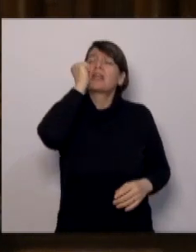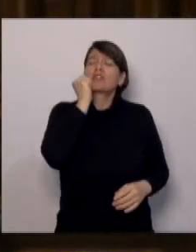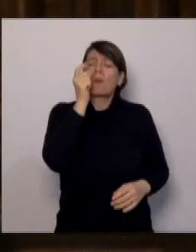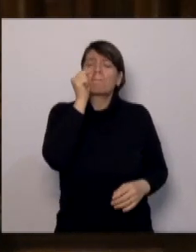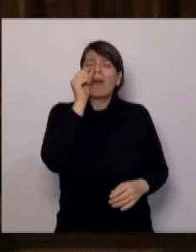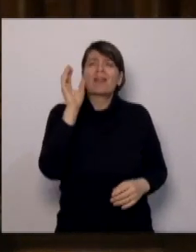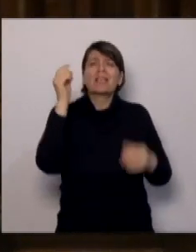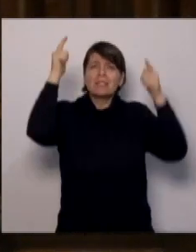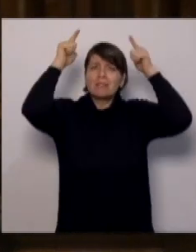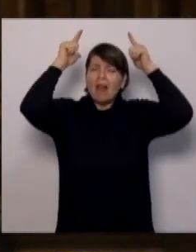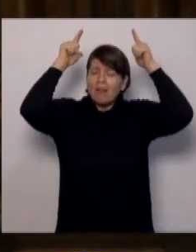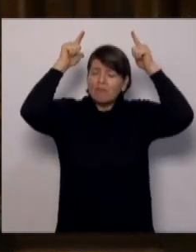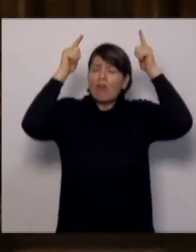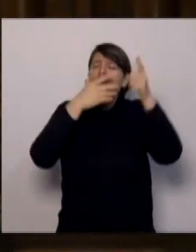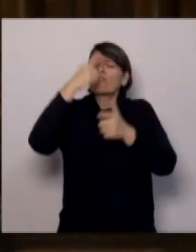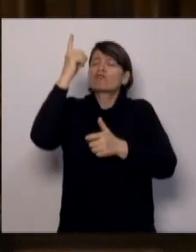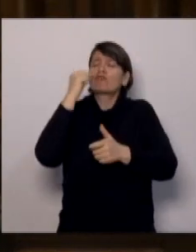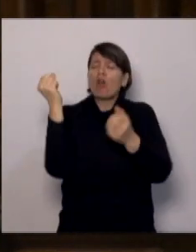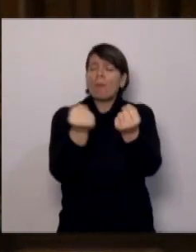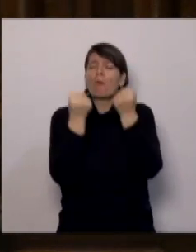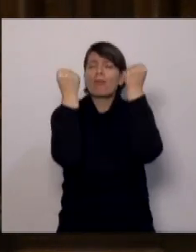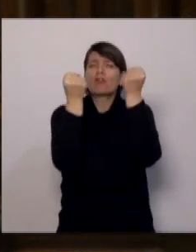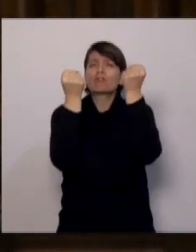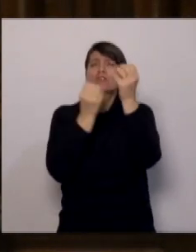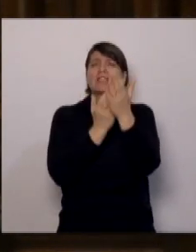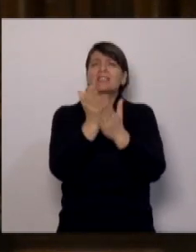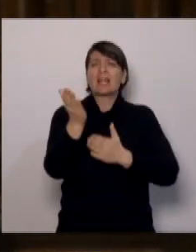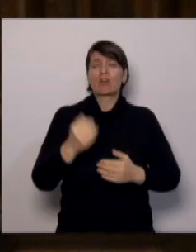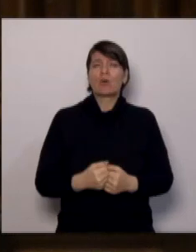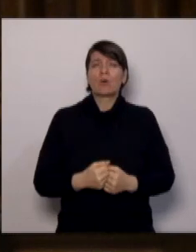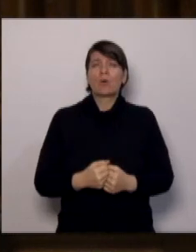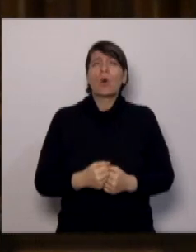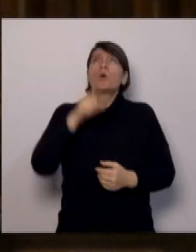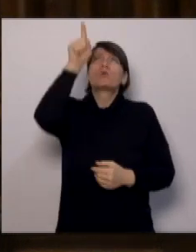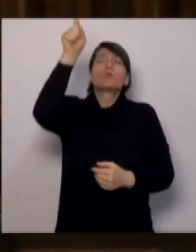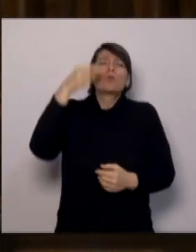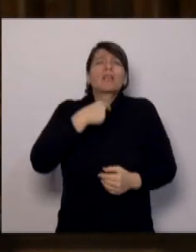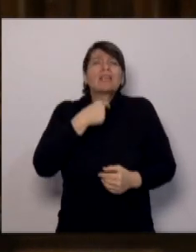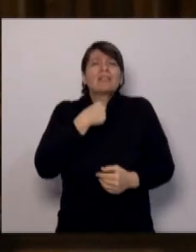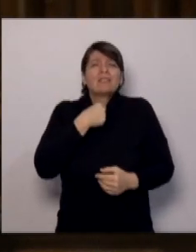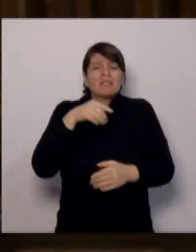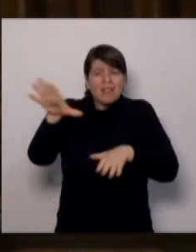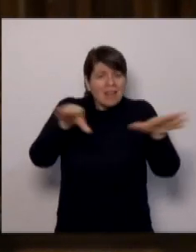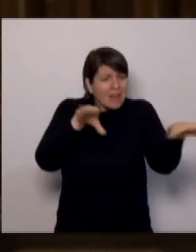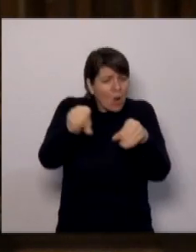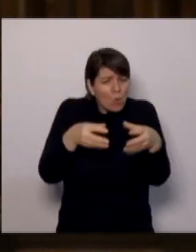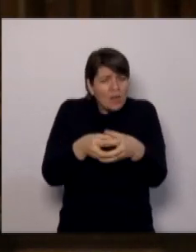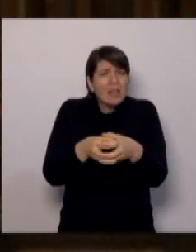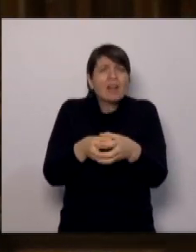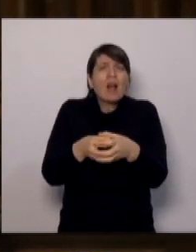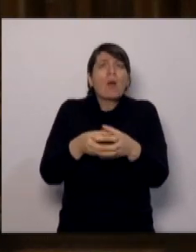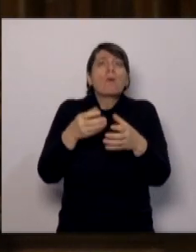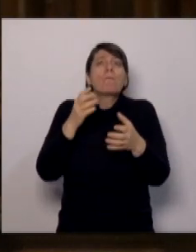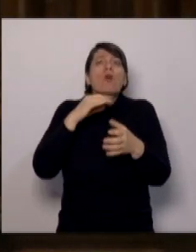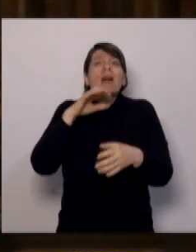todo lugar, Señor Padre Santo, Dios Todopoderoso y Eterno. Tú has querido reunir de nuevo